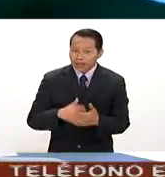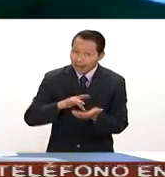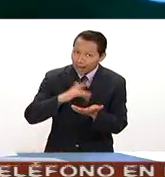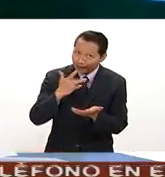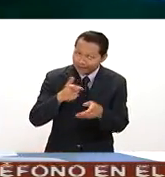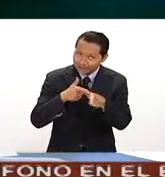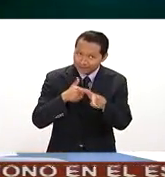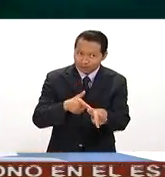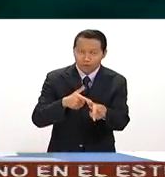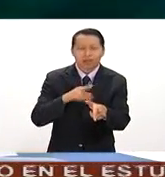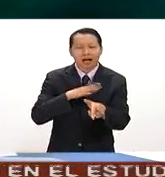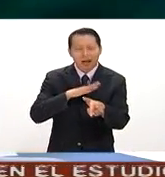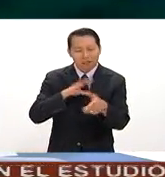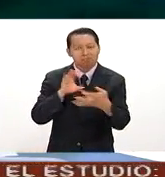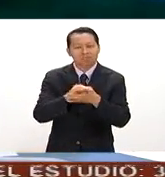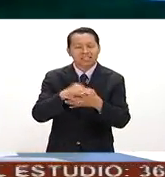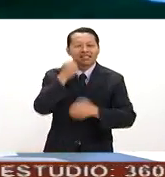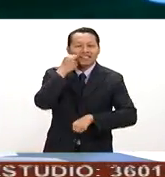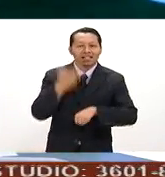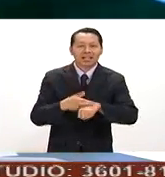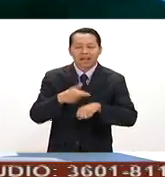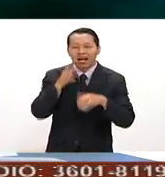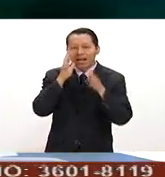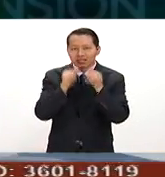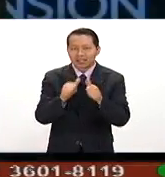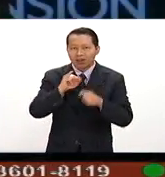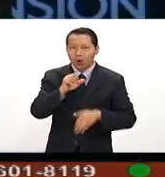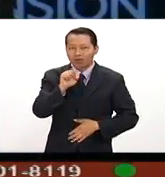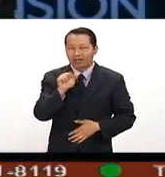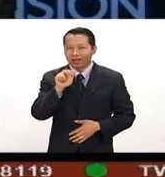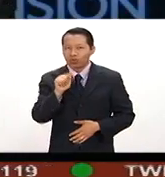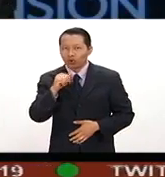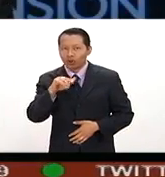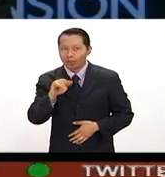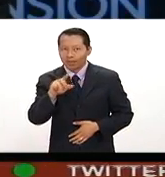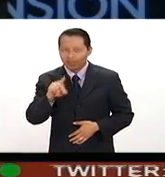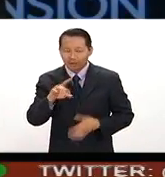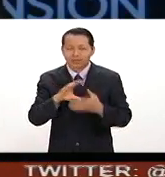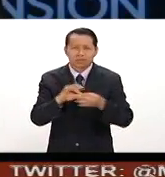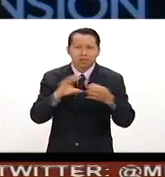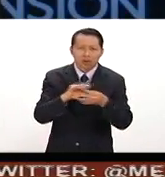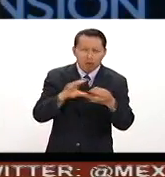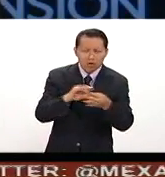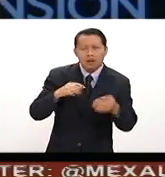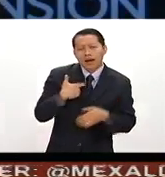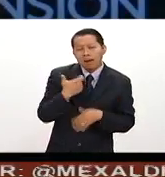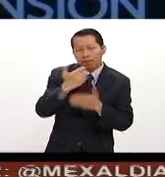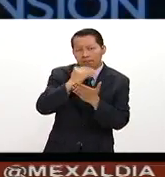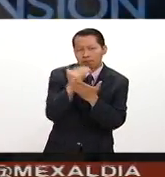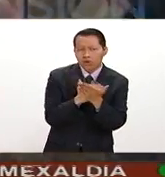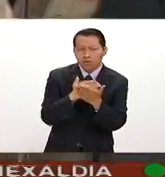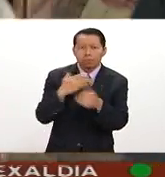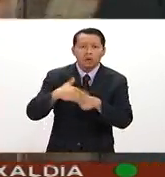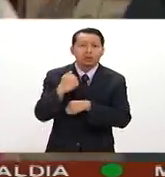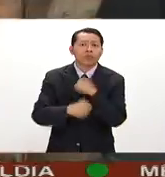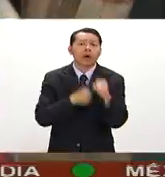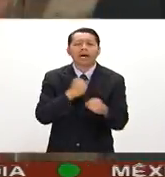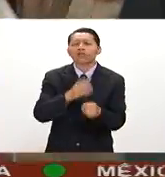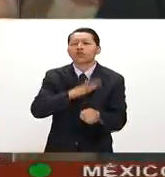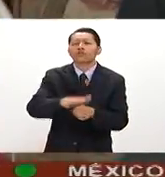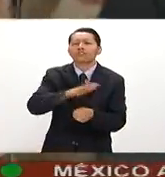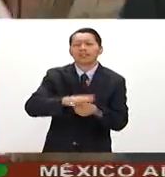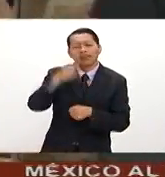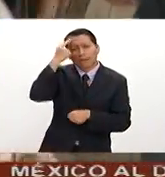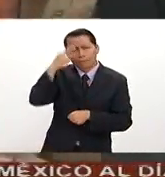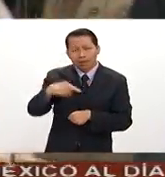Gracias por continuar con nosotros. El secretario de Hacienda, José Antonio Meade, aseguró que el recorte al presupuesto para el próximo año será suficiente para hacer frente